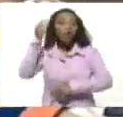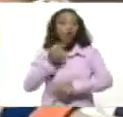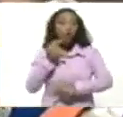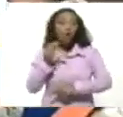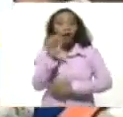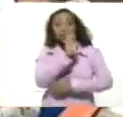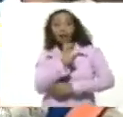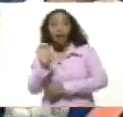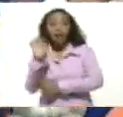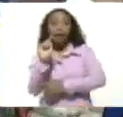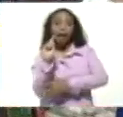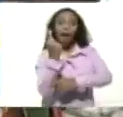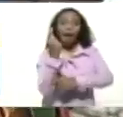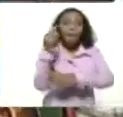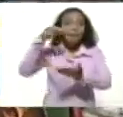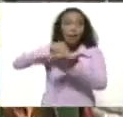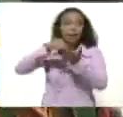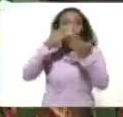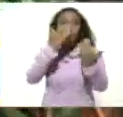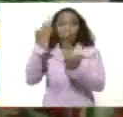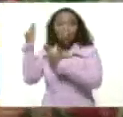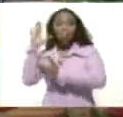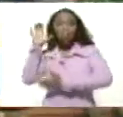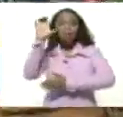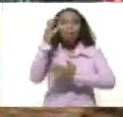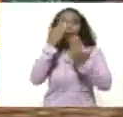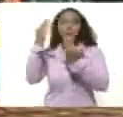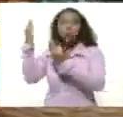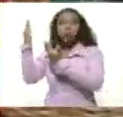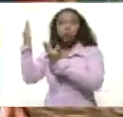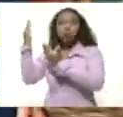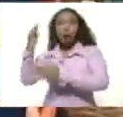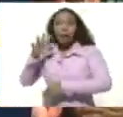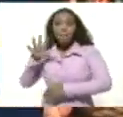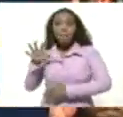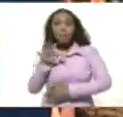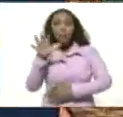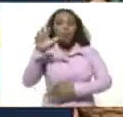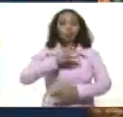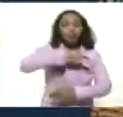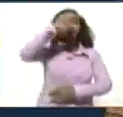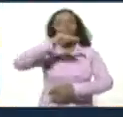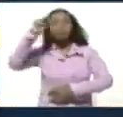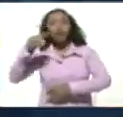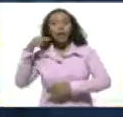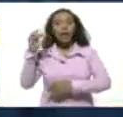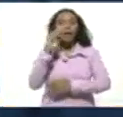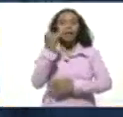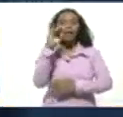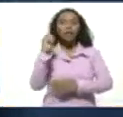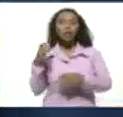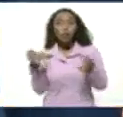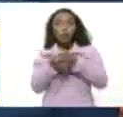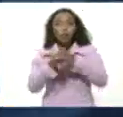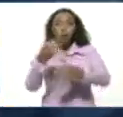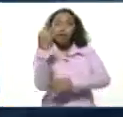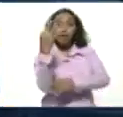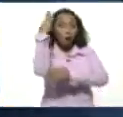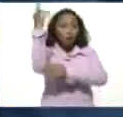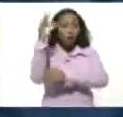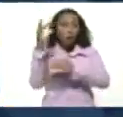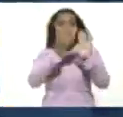eje de Miranda. Mira, vale, para ver el mapa. Miren, aquí está, montaña arriba. Sí, sí. Nuestra comuna está integrada por 3 consejos comunales